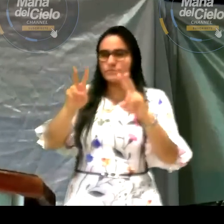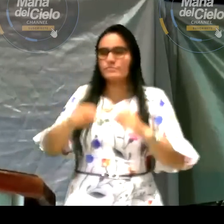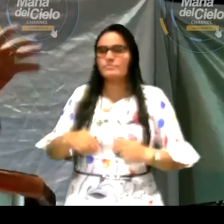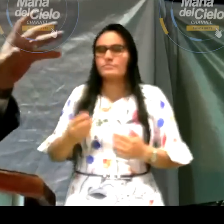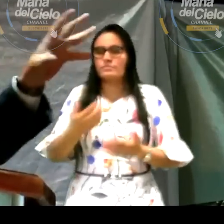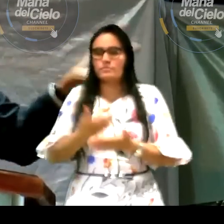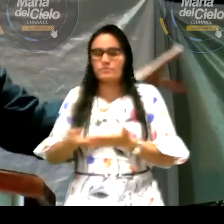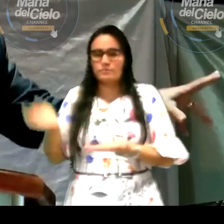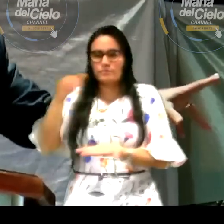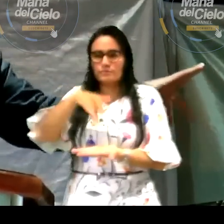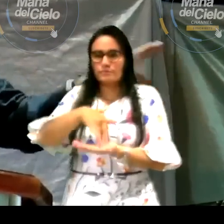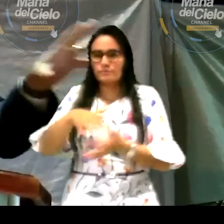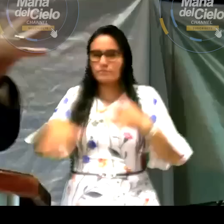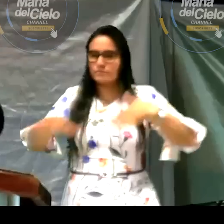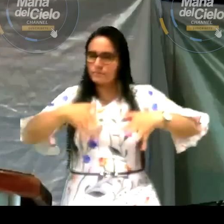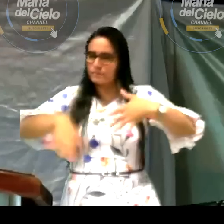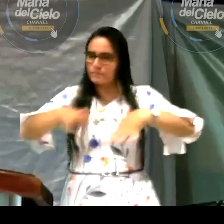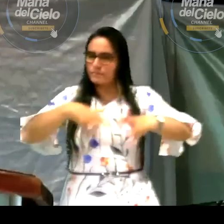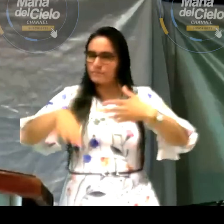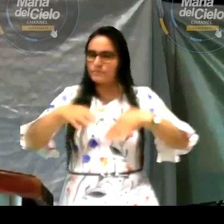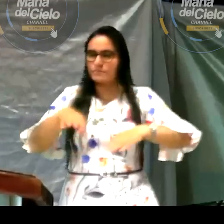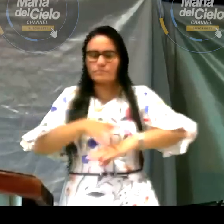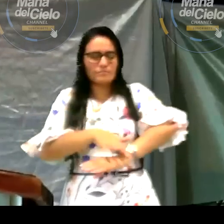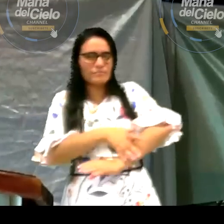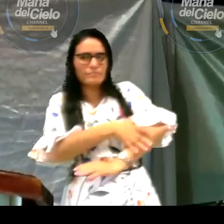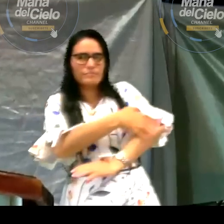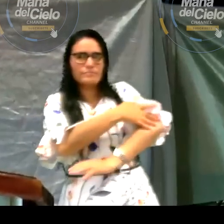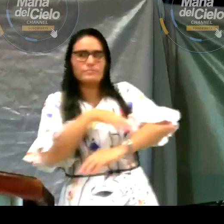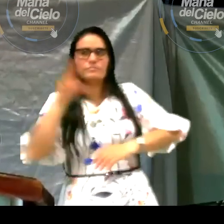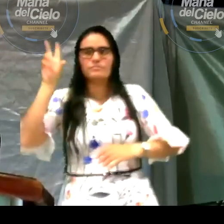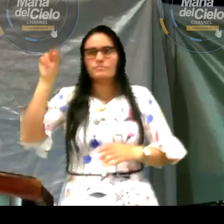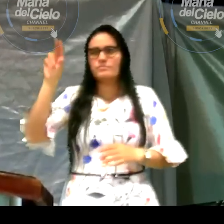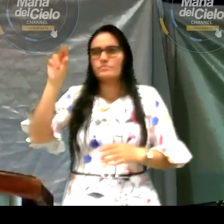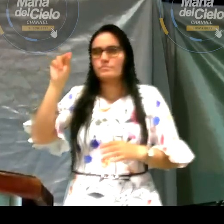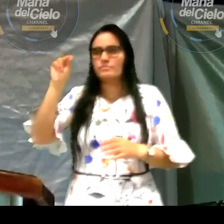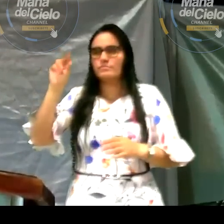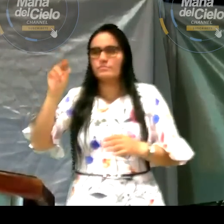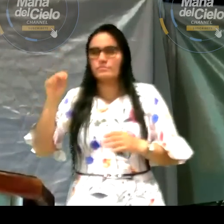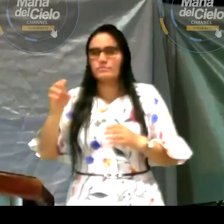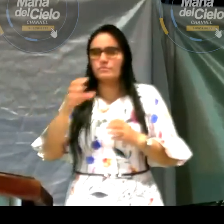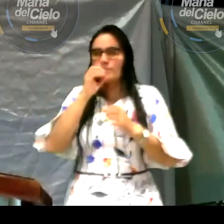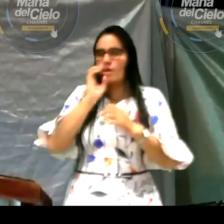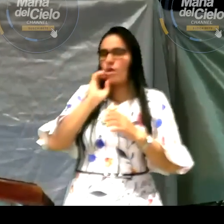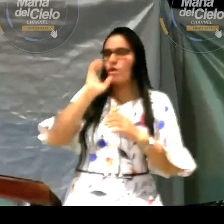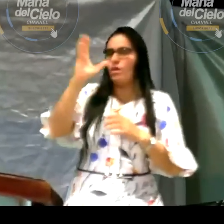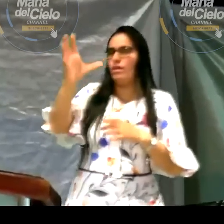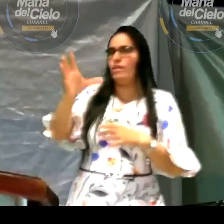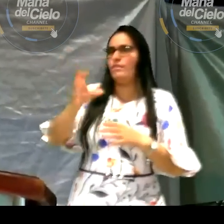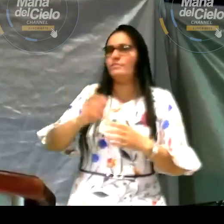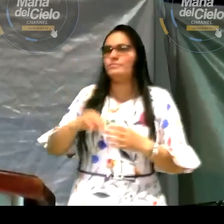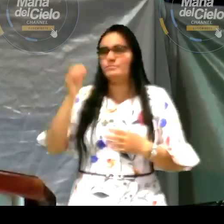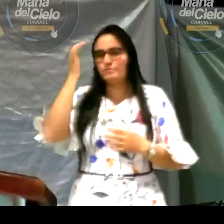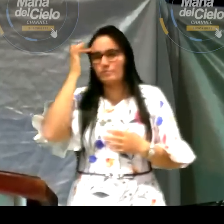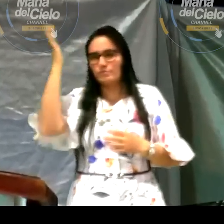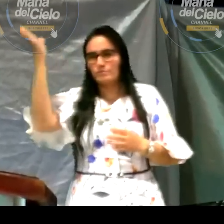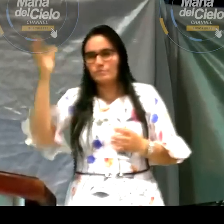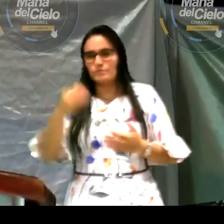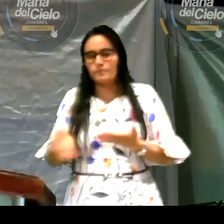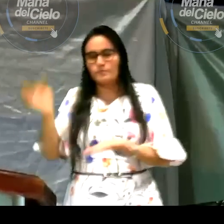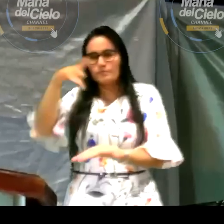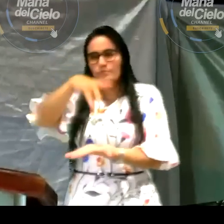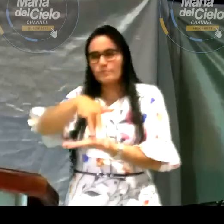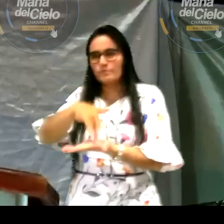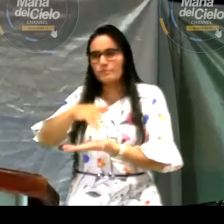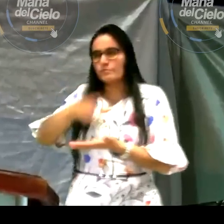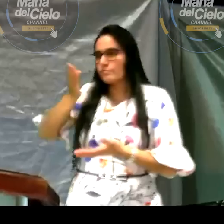emoción, porque suenen los tarros y porque suene duro o porque alguien grite mucho. No. Aquí hay algo sobrenatural